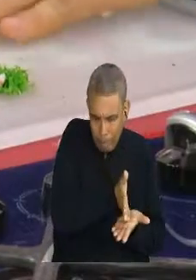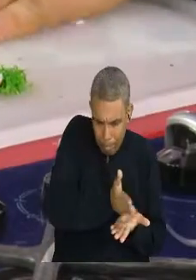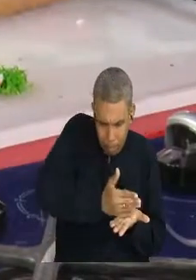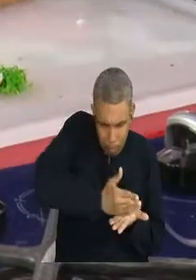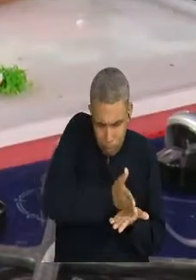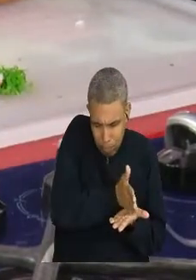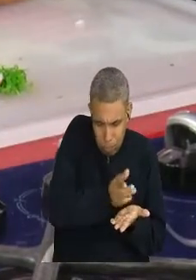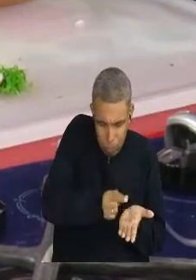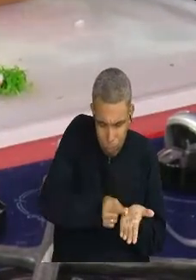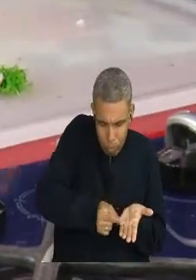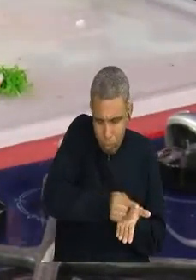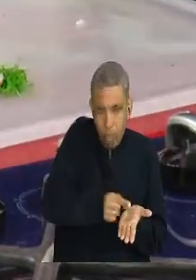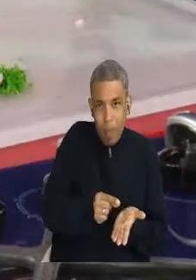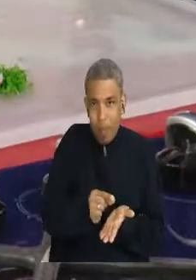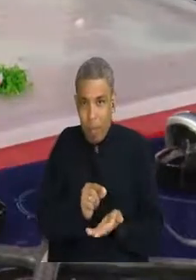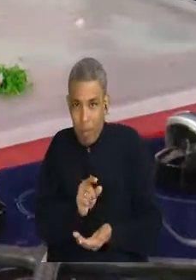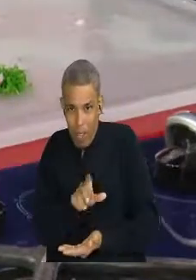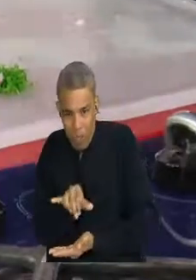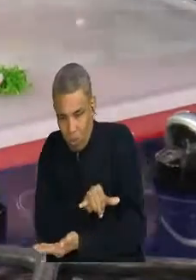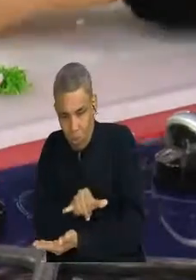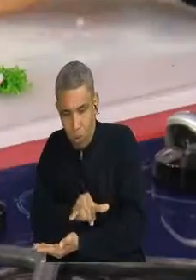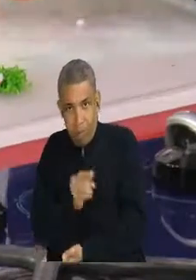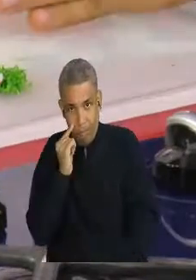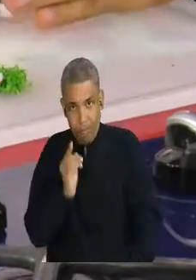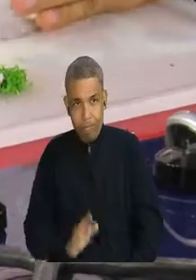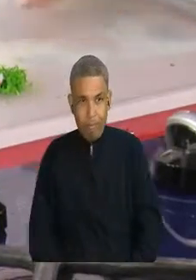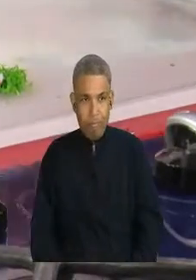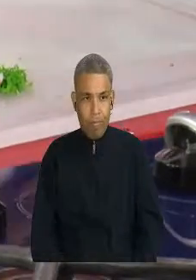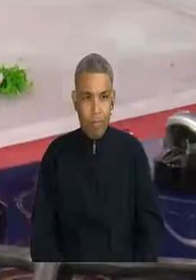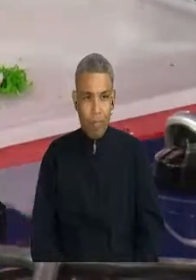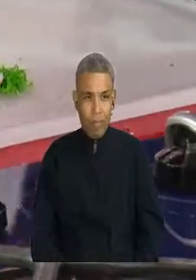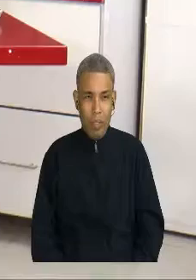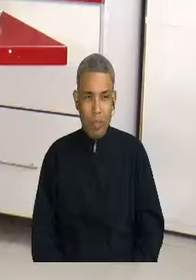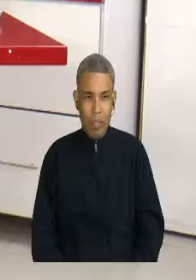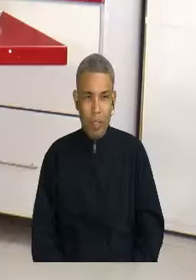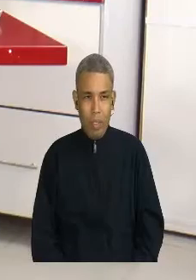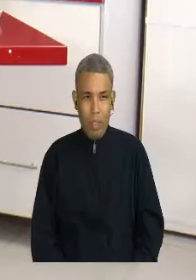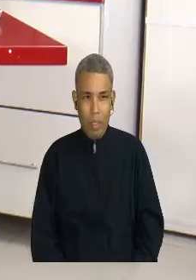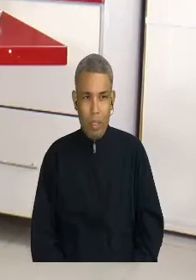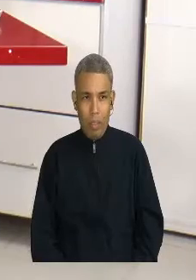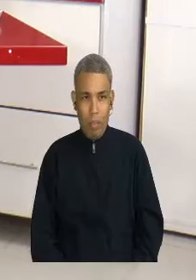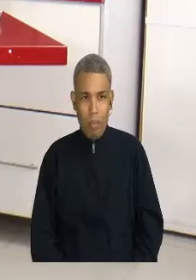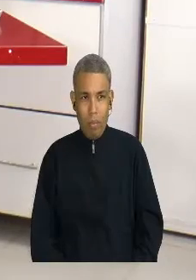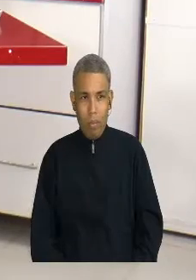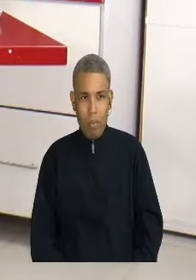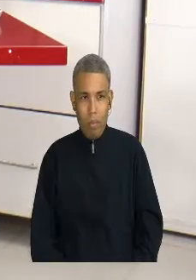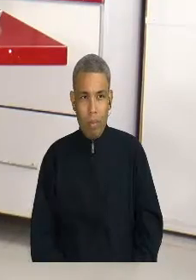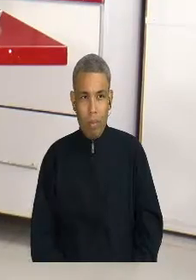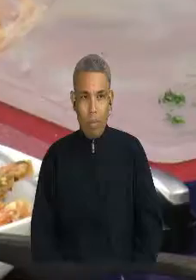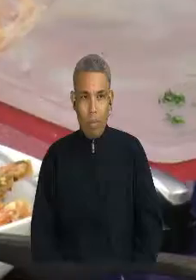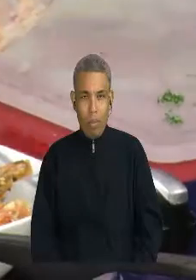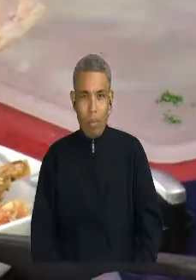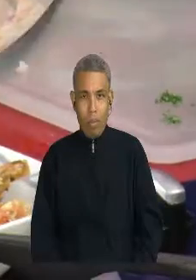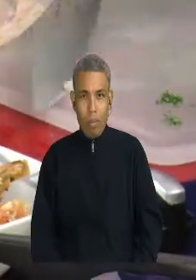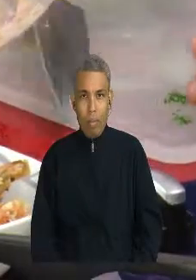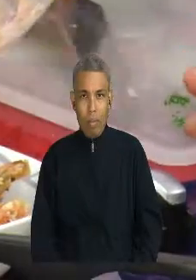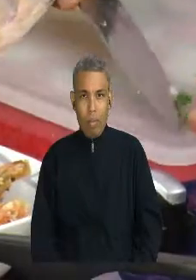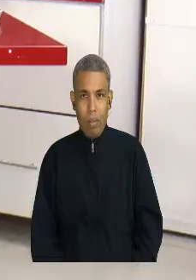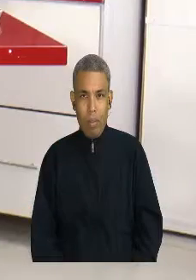estar a pedir de boca. Sí, señor. Listo. Y ahí mismo le voy a agregar nuestro cilantro. Se lo